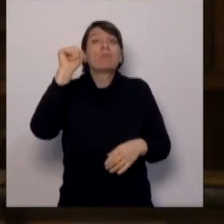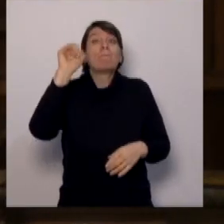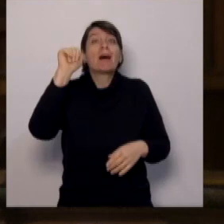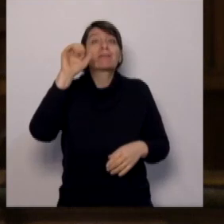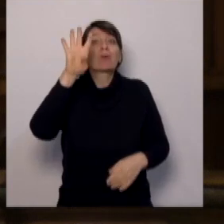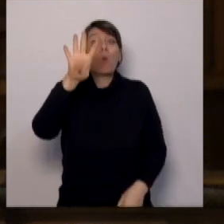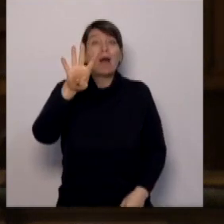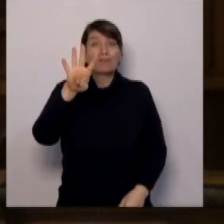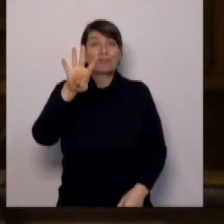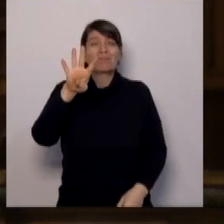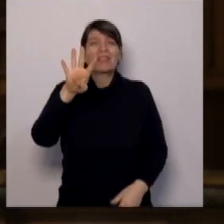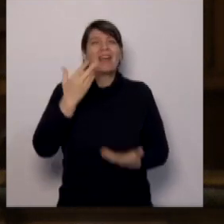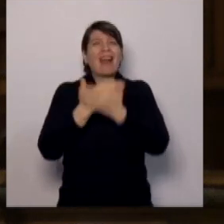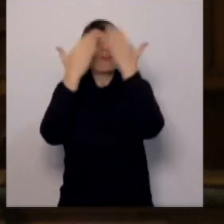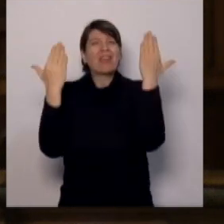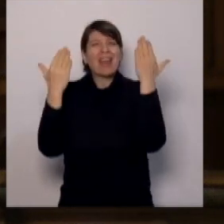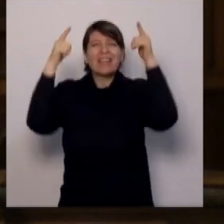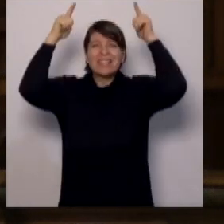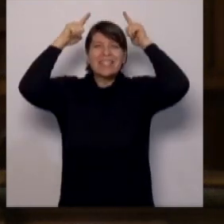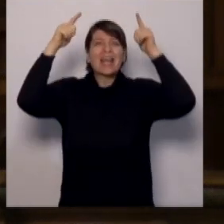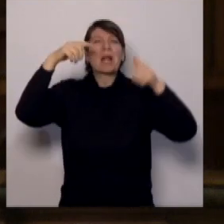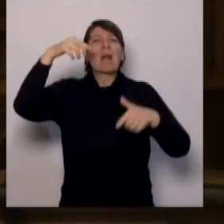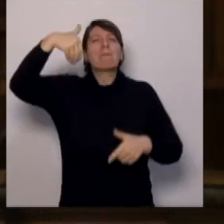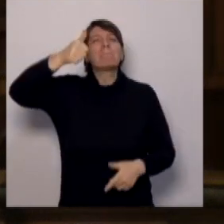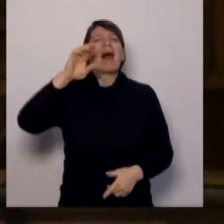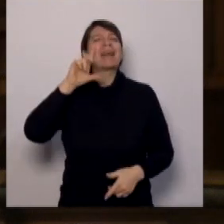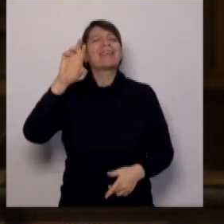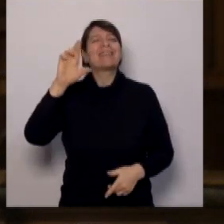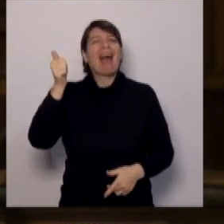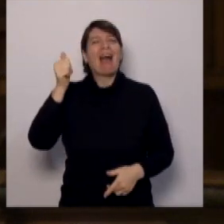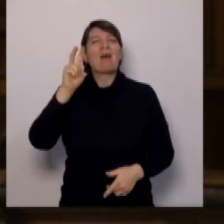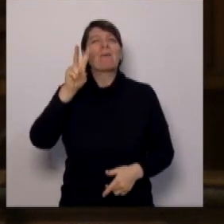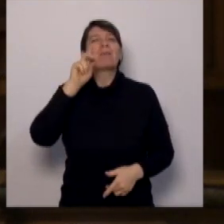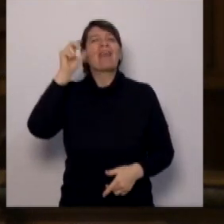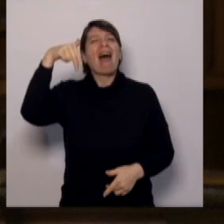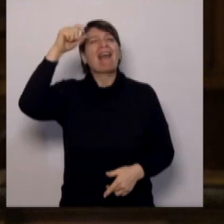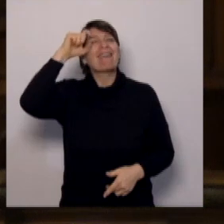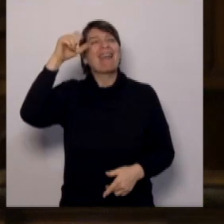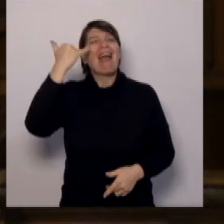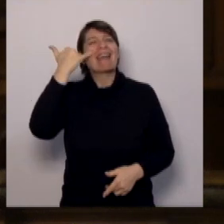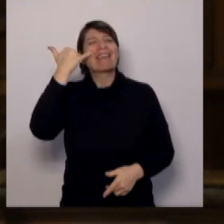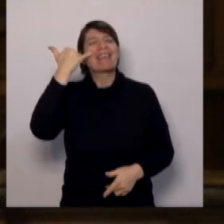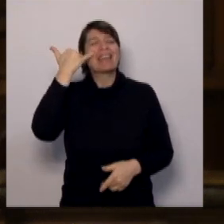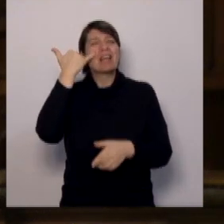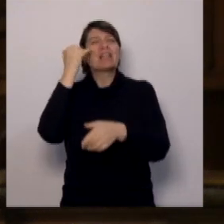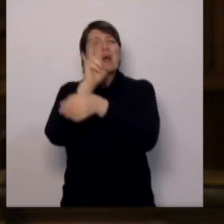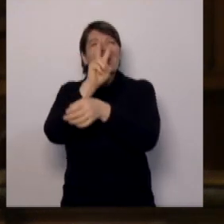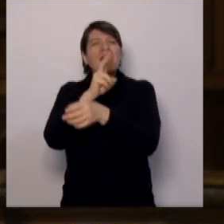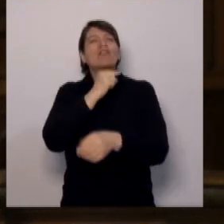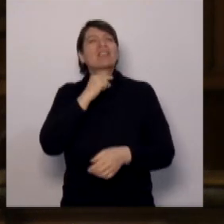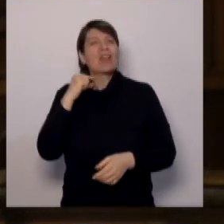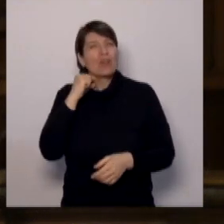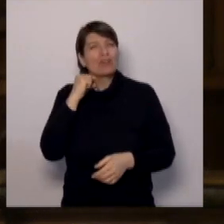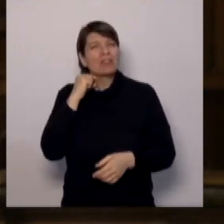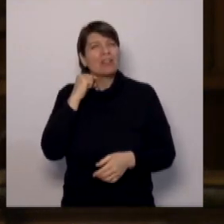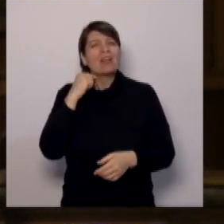el próximo martes 4, el día de San Juan María Vianney, patrono de los párrocos, pidamos